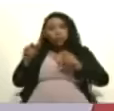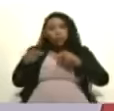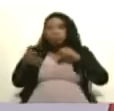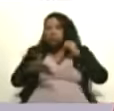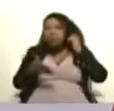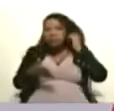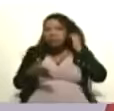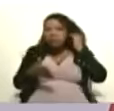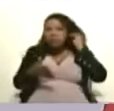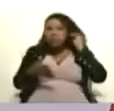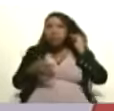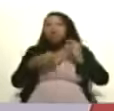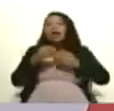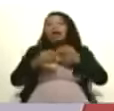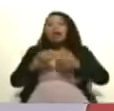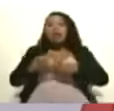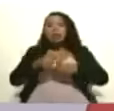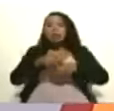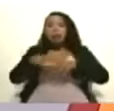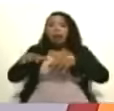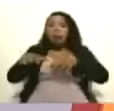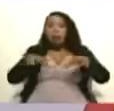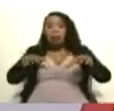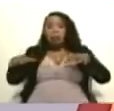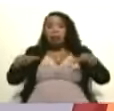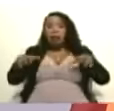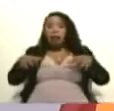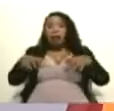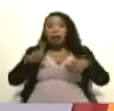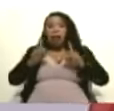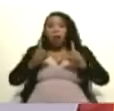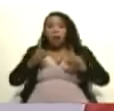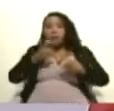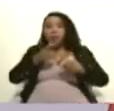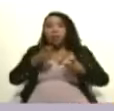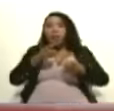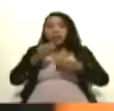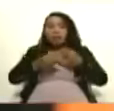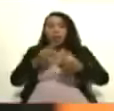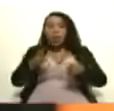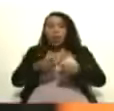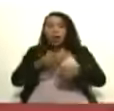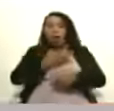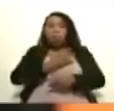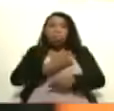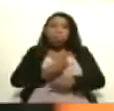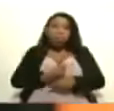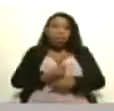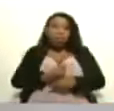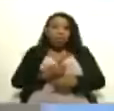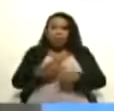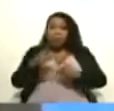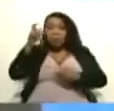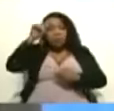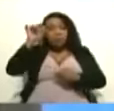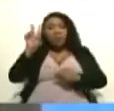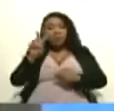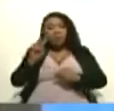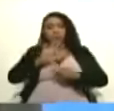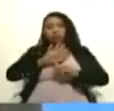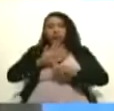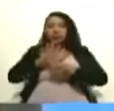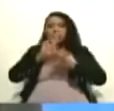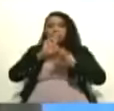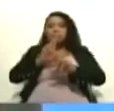generar División y generar desaliento en nuestro pueblo de Venezuela y nuestro pueblo respondió con la